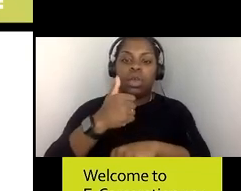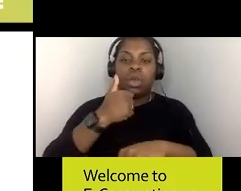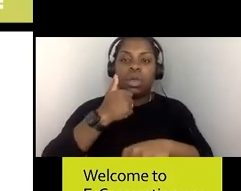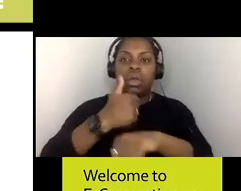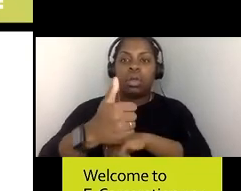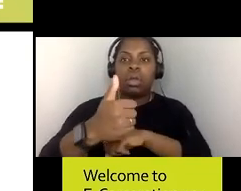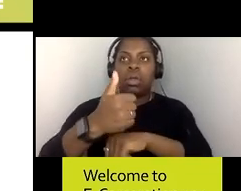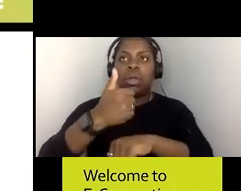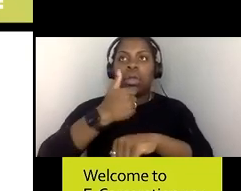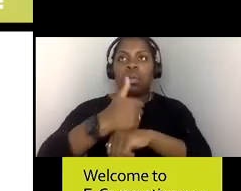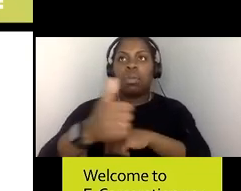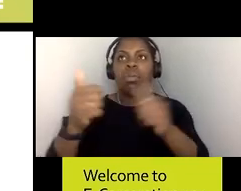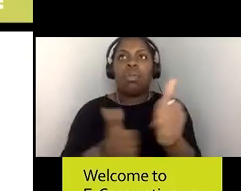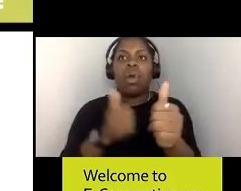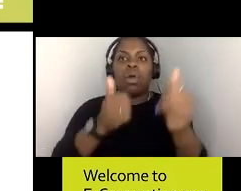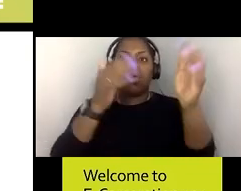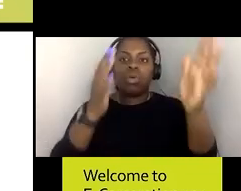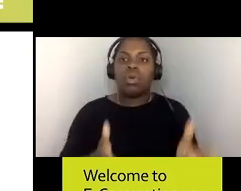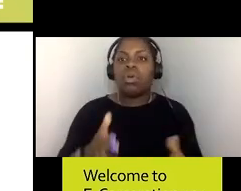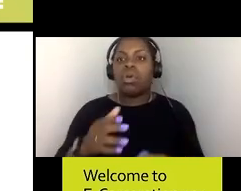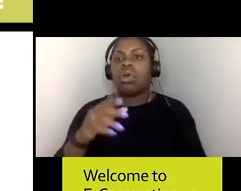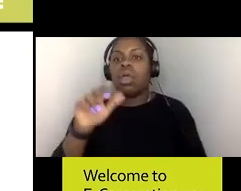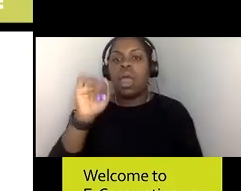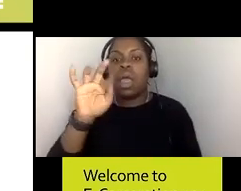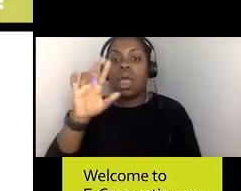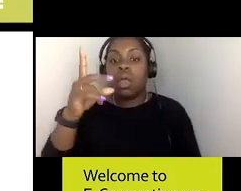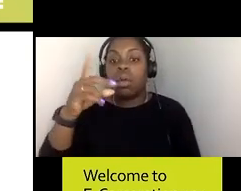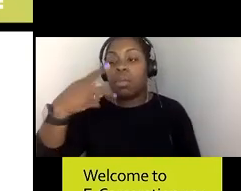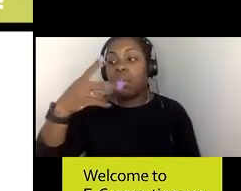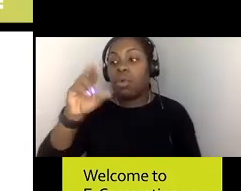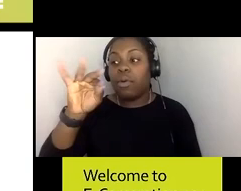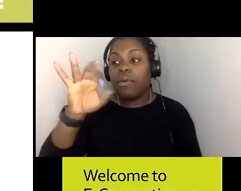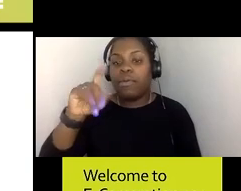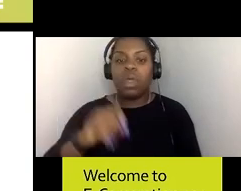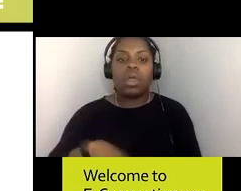quién está puesto para ganar, tener ganancias de eso.